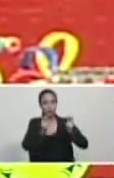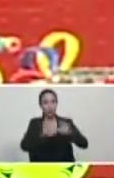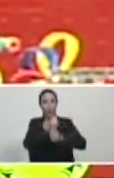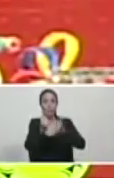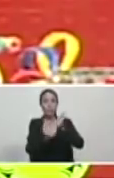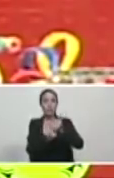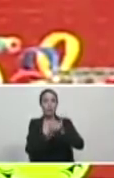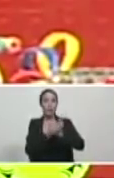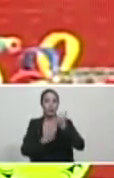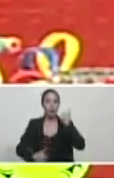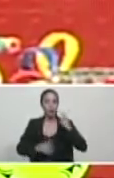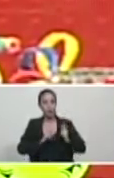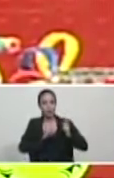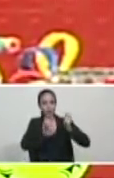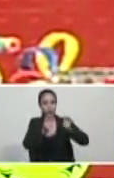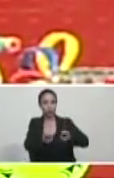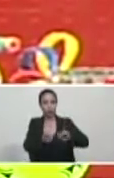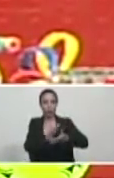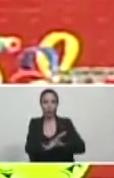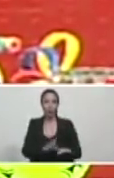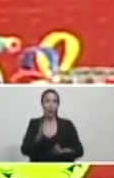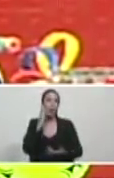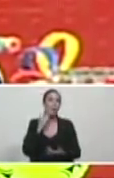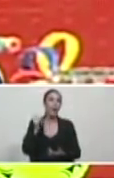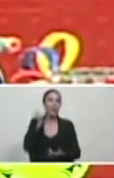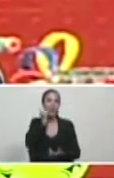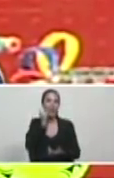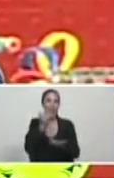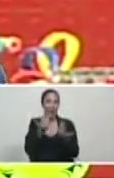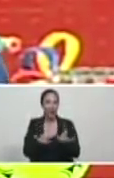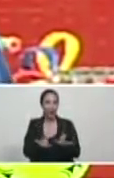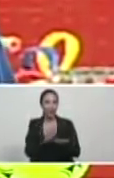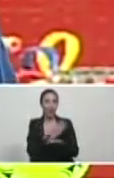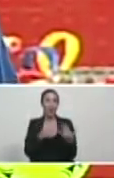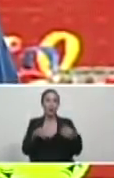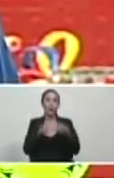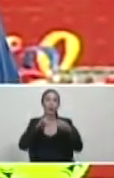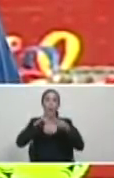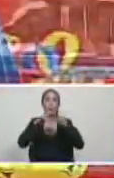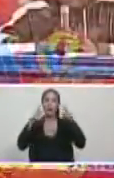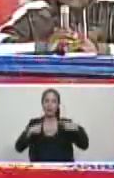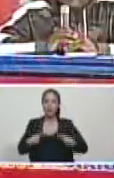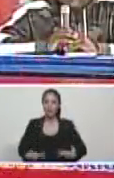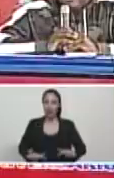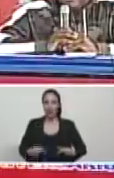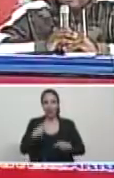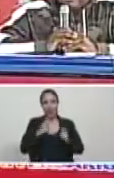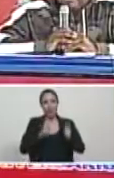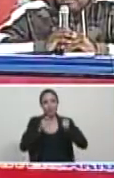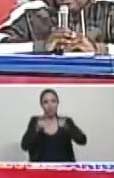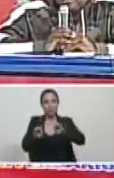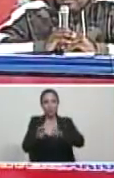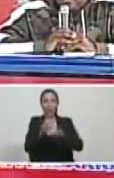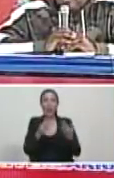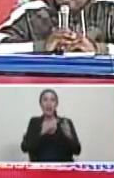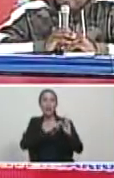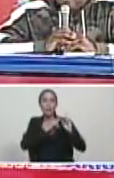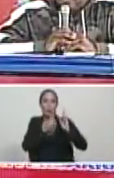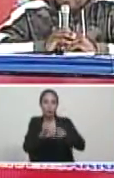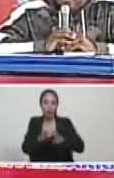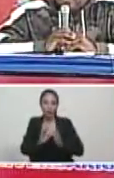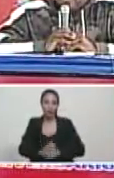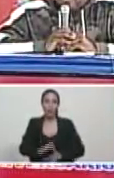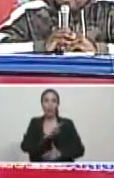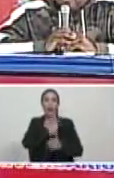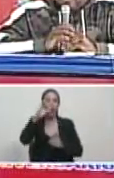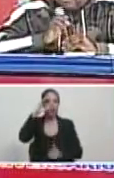la República en la madrina del Movimiento por la Paz y la Vida, y usted me garantiza todo eso, compañera vicepresidenta Delcy